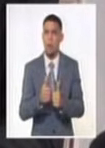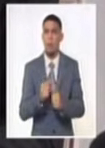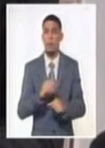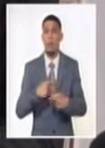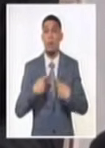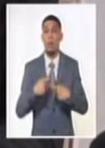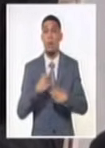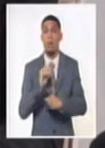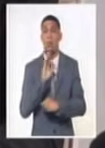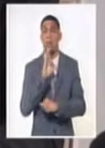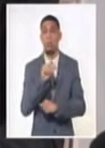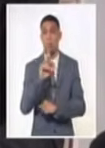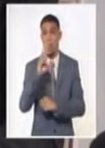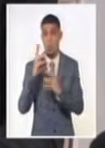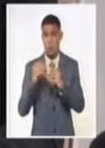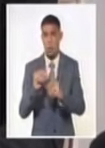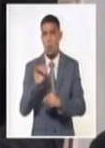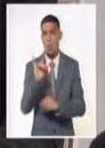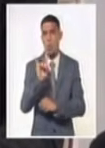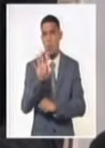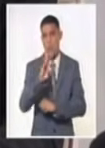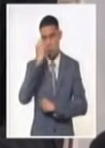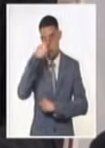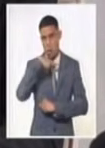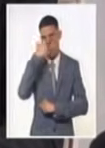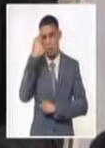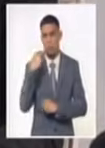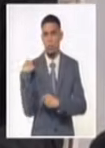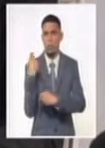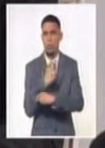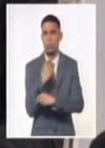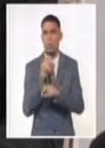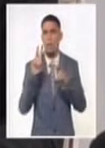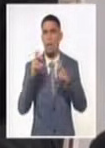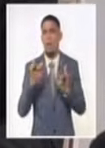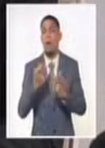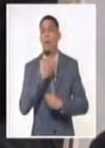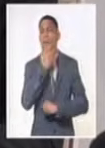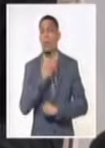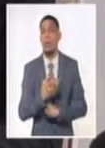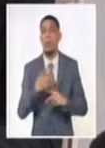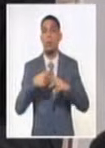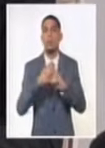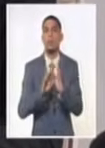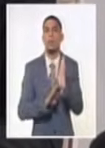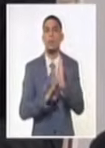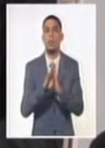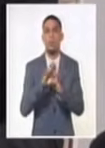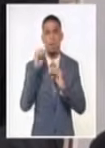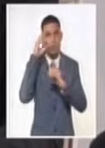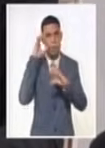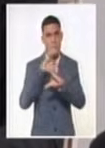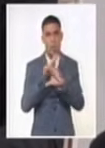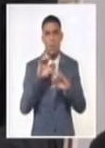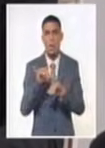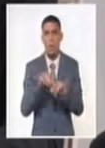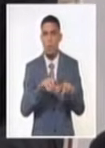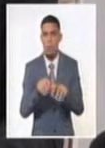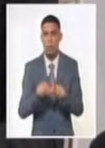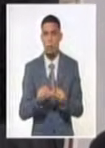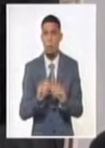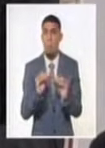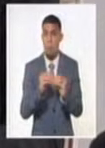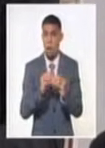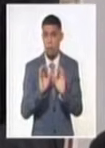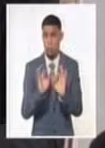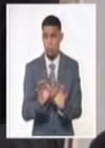el 4 de abril, un concurso sobre el FIDEL y el desarrollo de la ciencia informática en Cuba. Ya que es en la UCI, estamos en